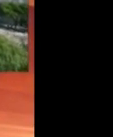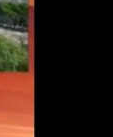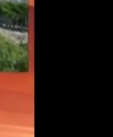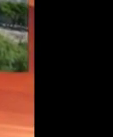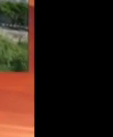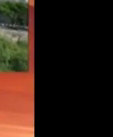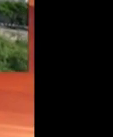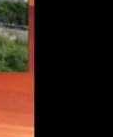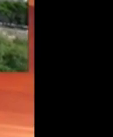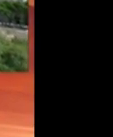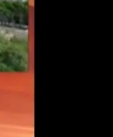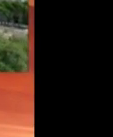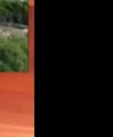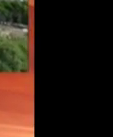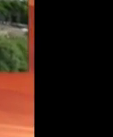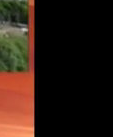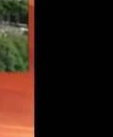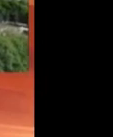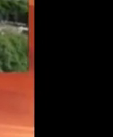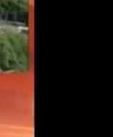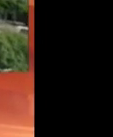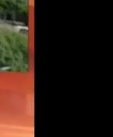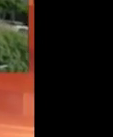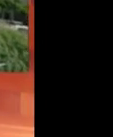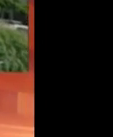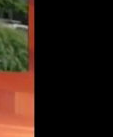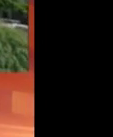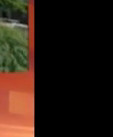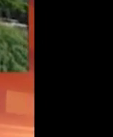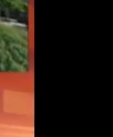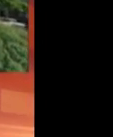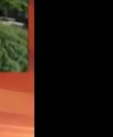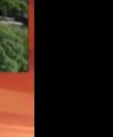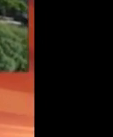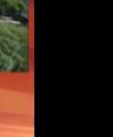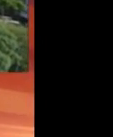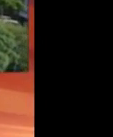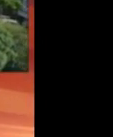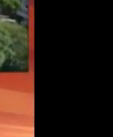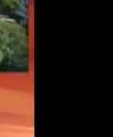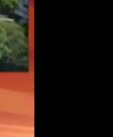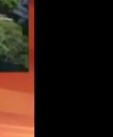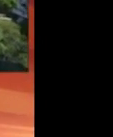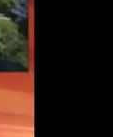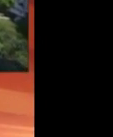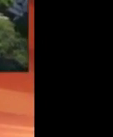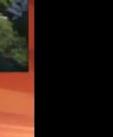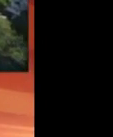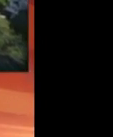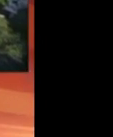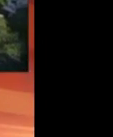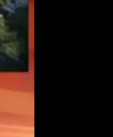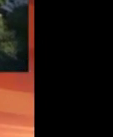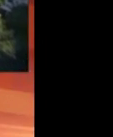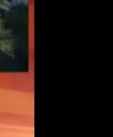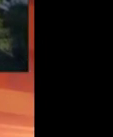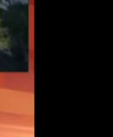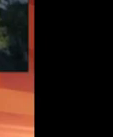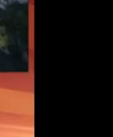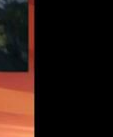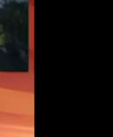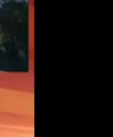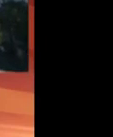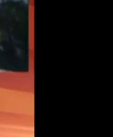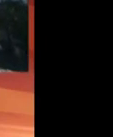sido testigos también de cómo la policía se acercaba a un auto a preguntarles qué estaban haciendo, hacia dónde estaban yendo y cómo podían justificar que estuviesen allí.